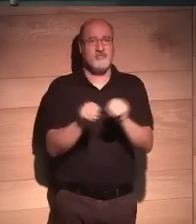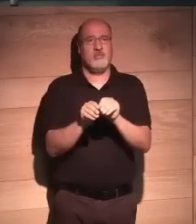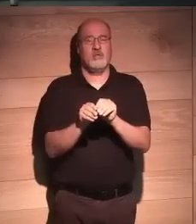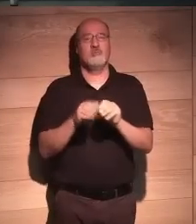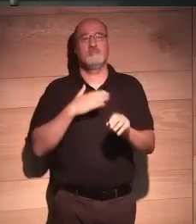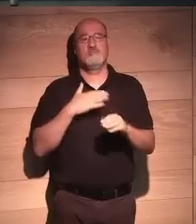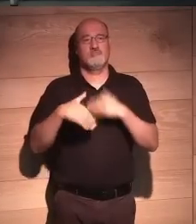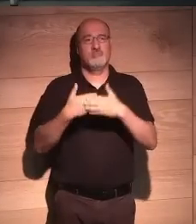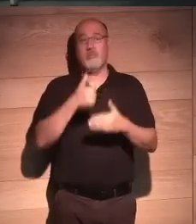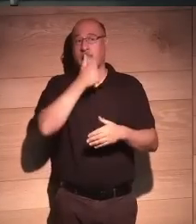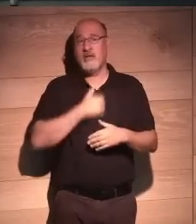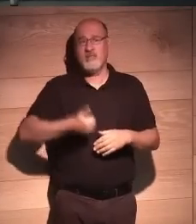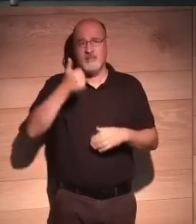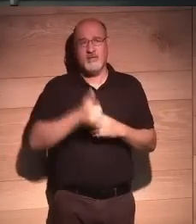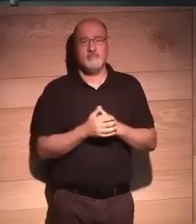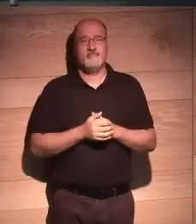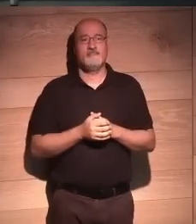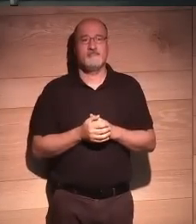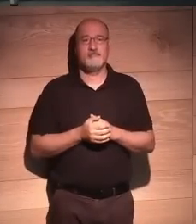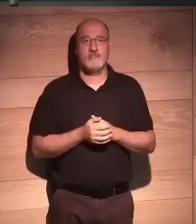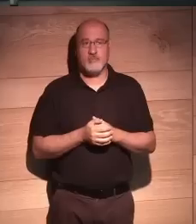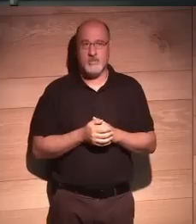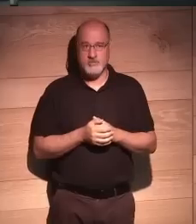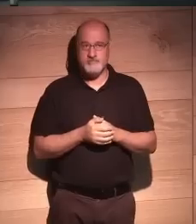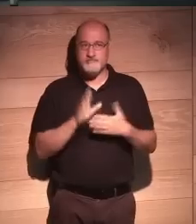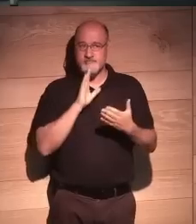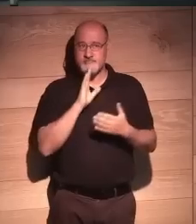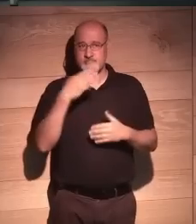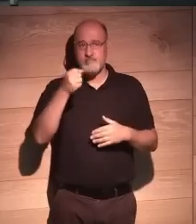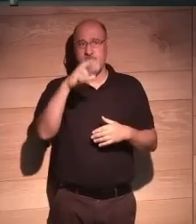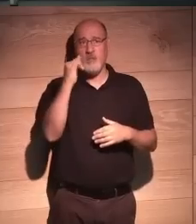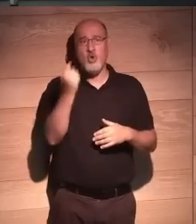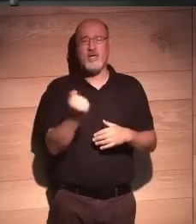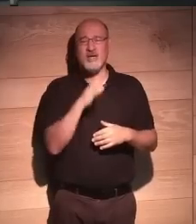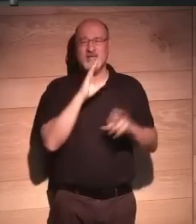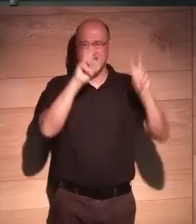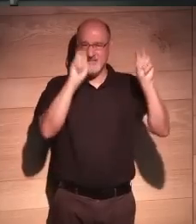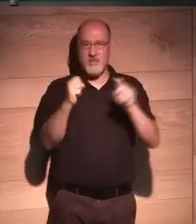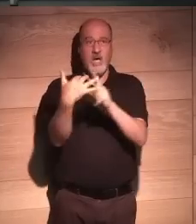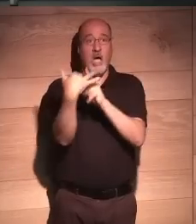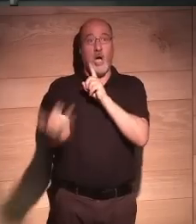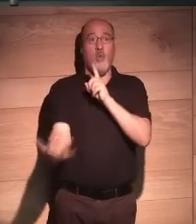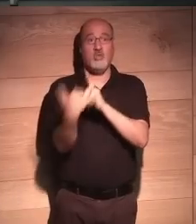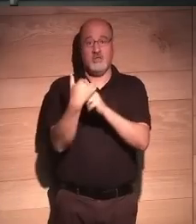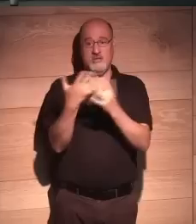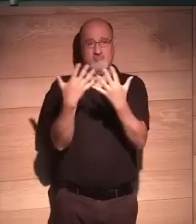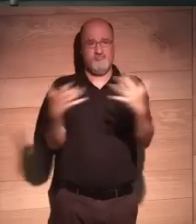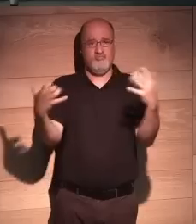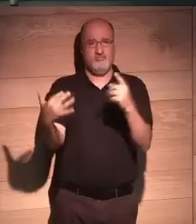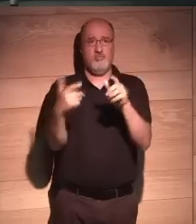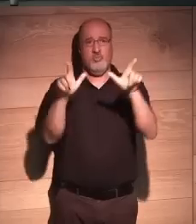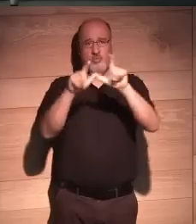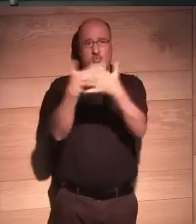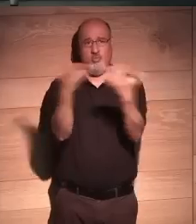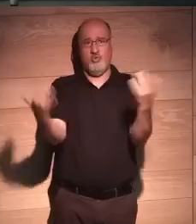falta de paciencia, al final es la falta de paciencia. Lo que desemboca es la falta de relato. Borja, esta historia de la audiencia, que es muy importante para diferenciar